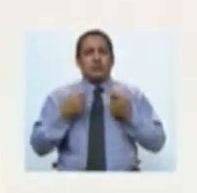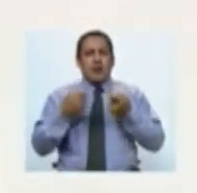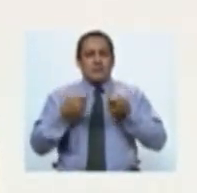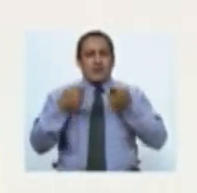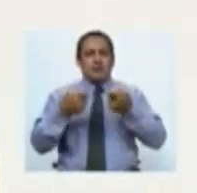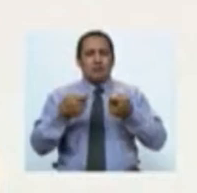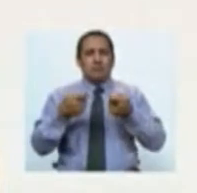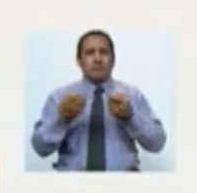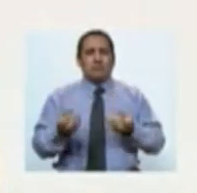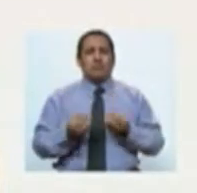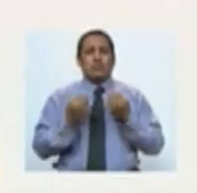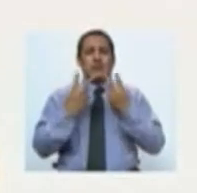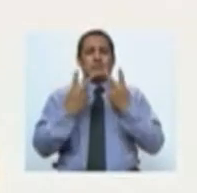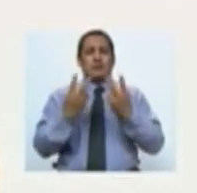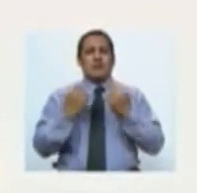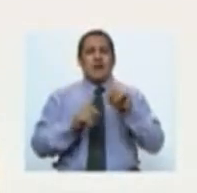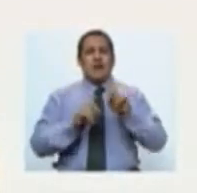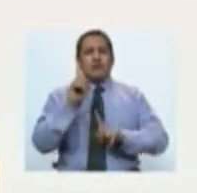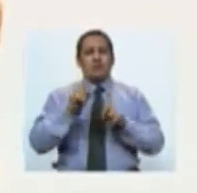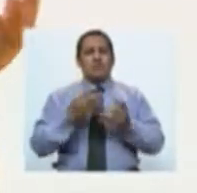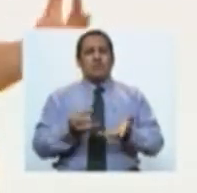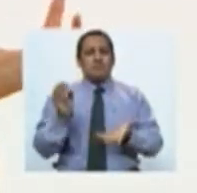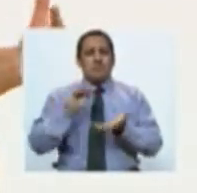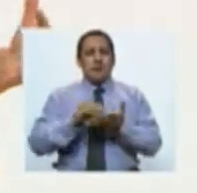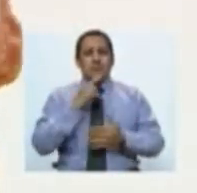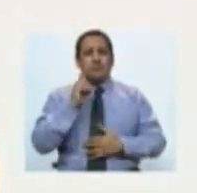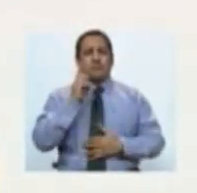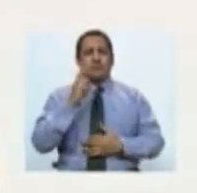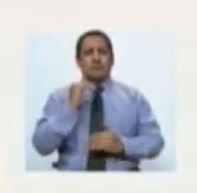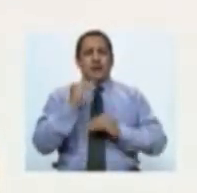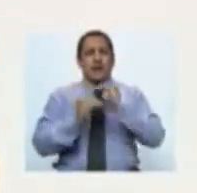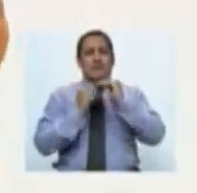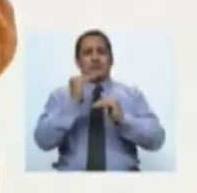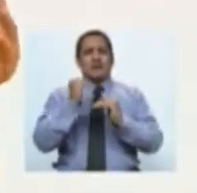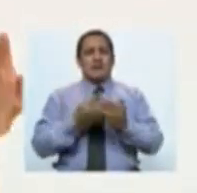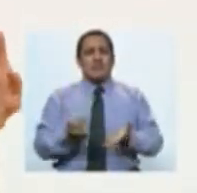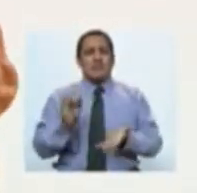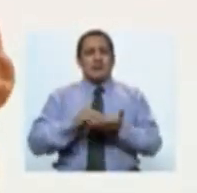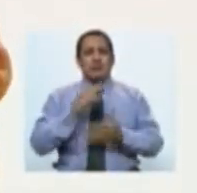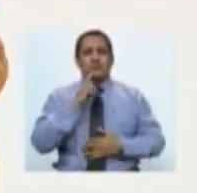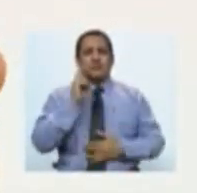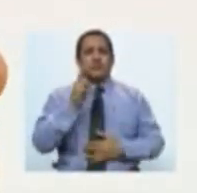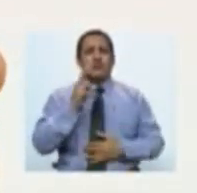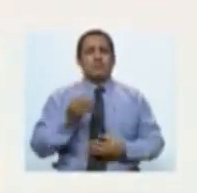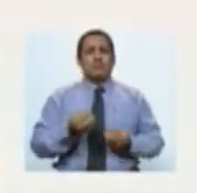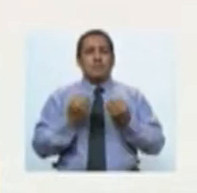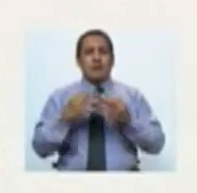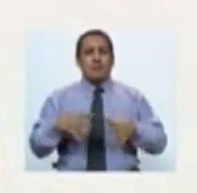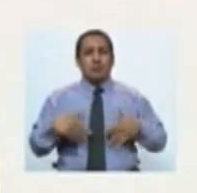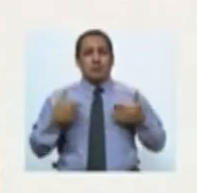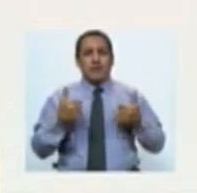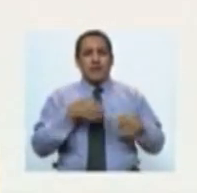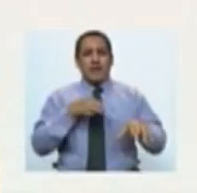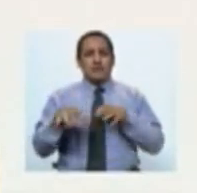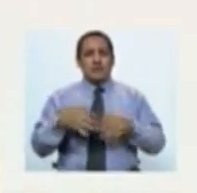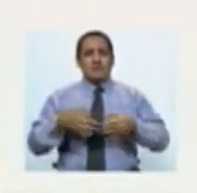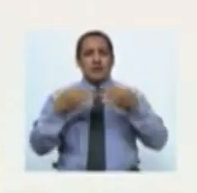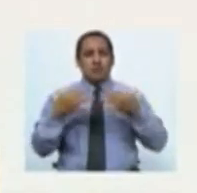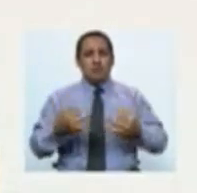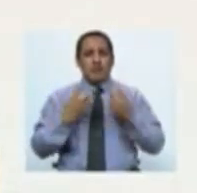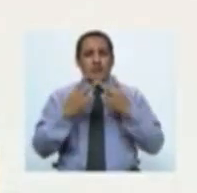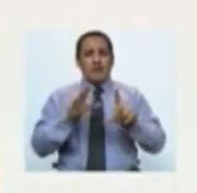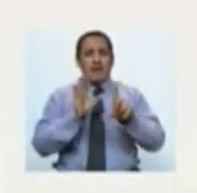hay una presión ahí por que hayan más plazas para poder ascender a más maestros, ¿no? Para poder